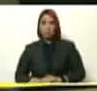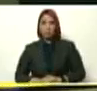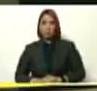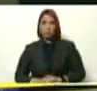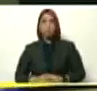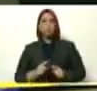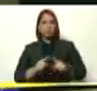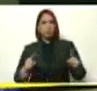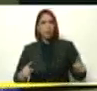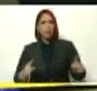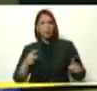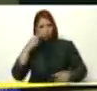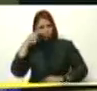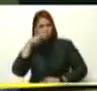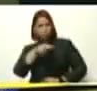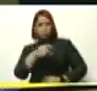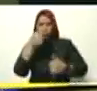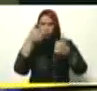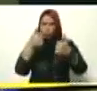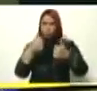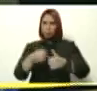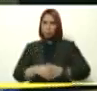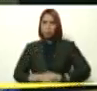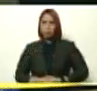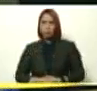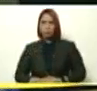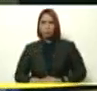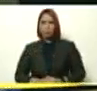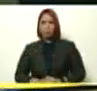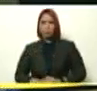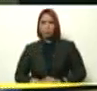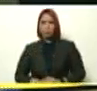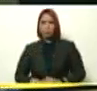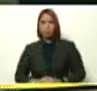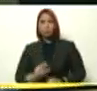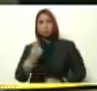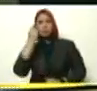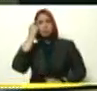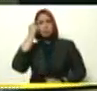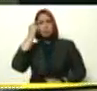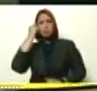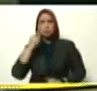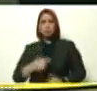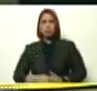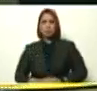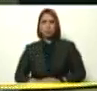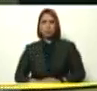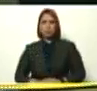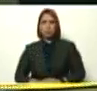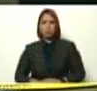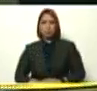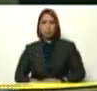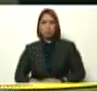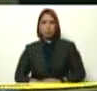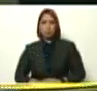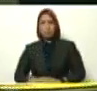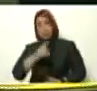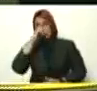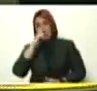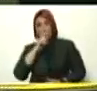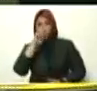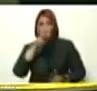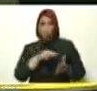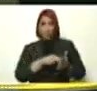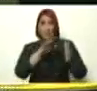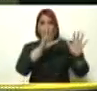para ser visto, pues. Un día, En el año